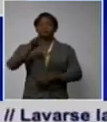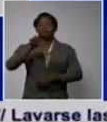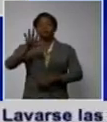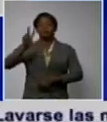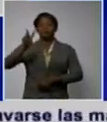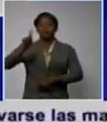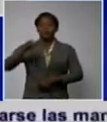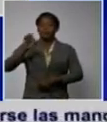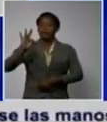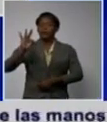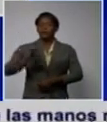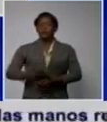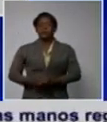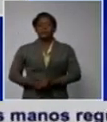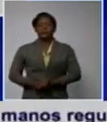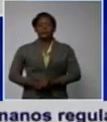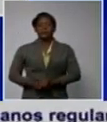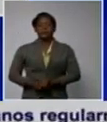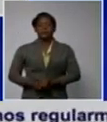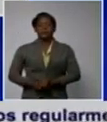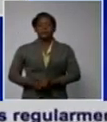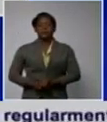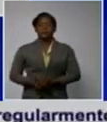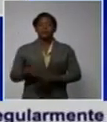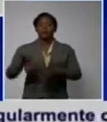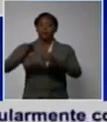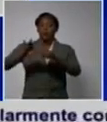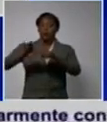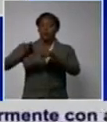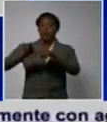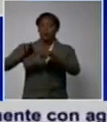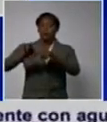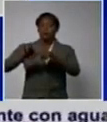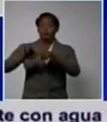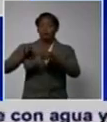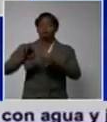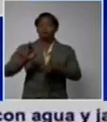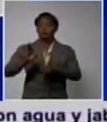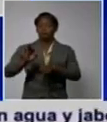152,8, el municipio especial Isla de la Juventud